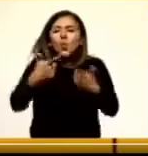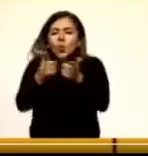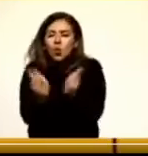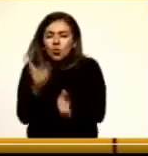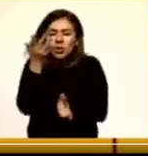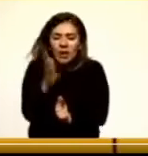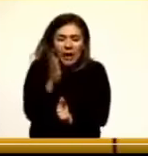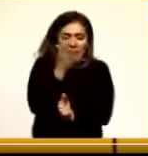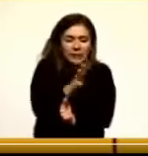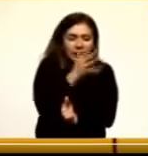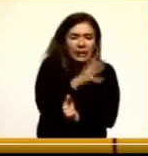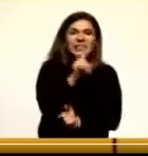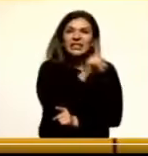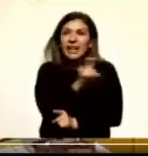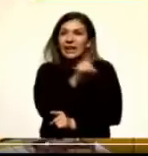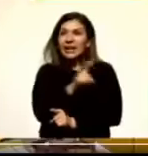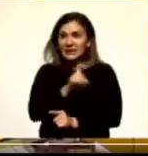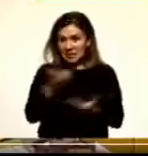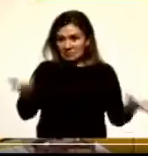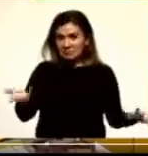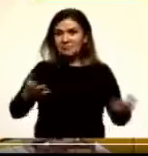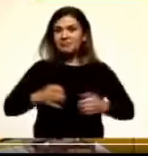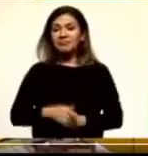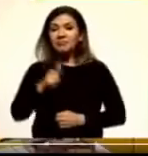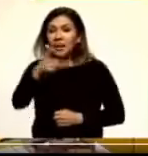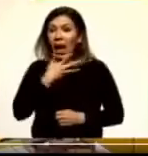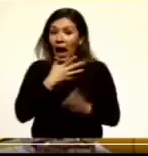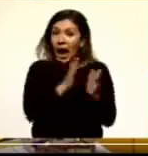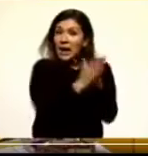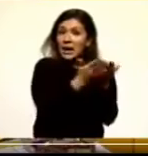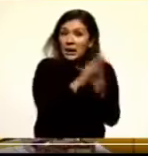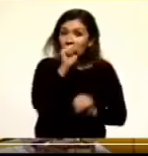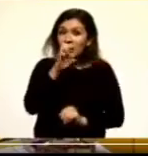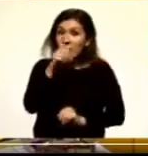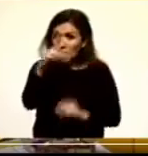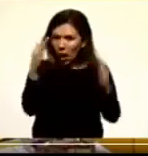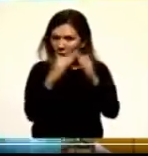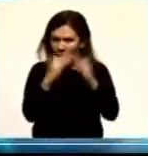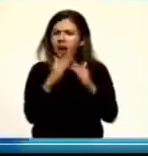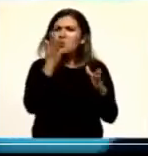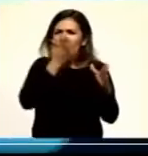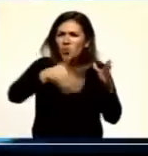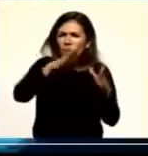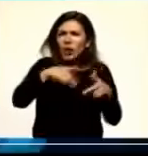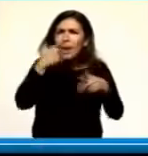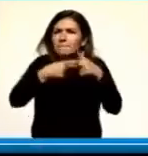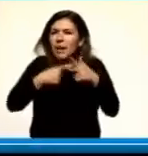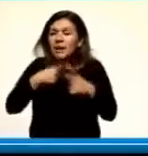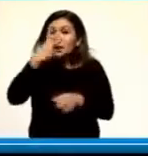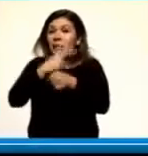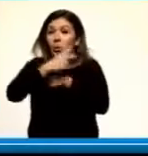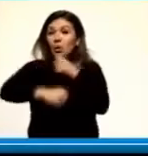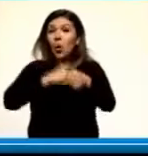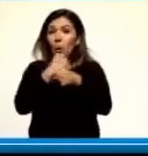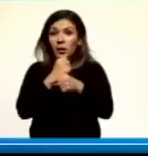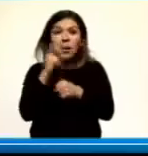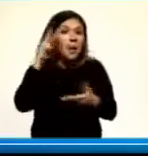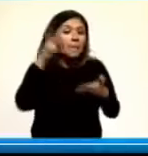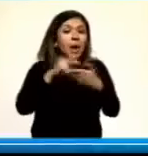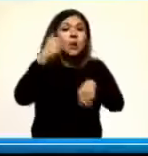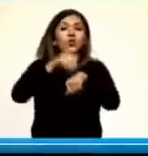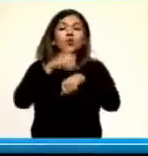10 y de 100. Si tienes tus libros de texto en casa, busca en el de matemáticas de segundo grado y revisa las